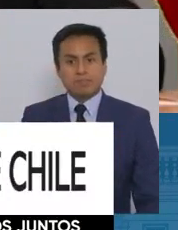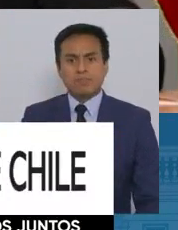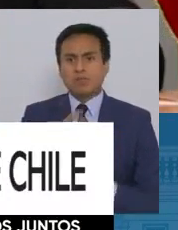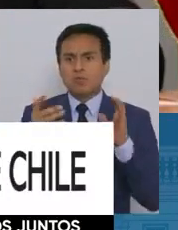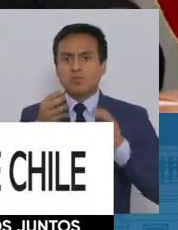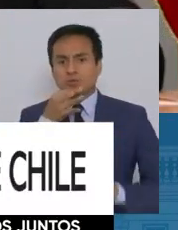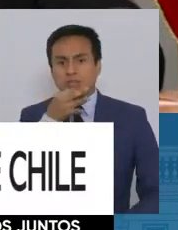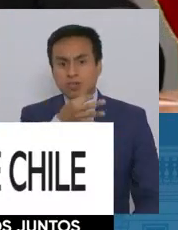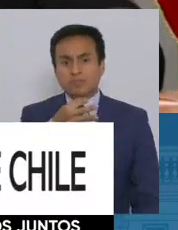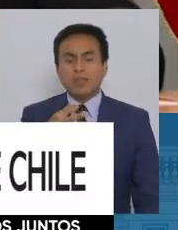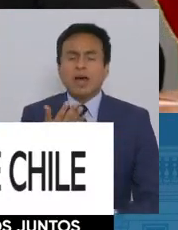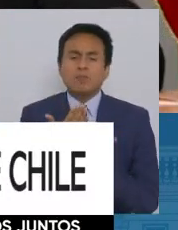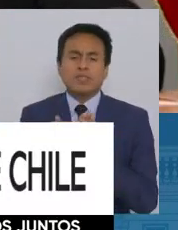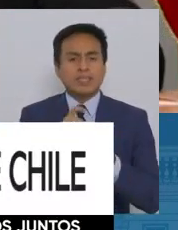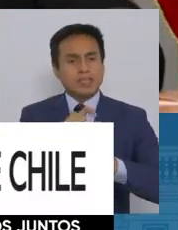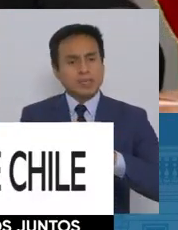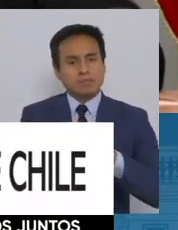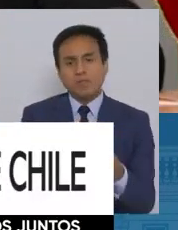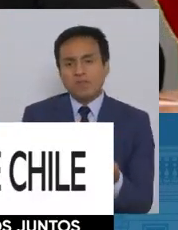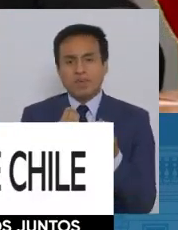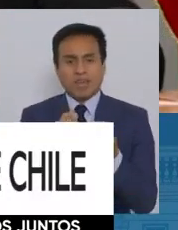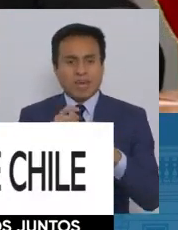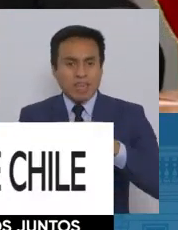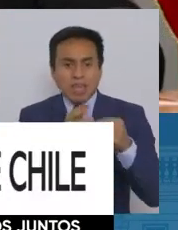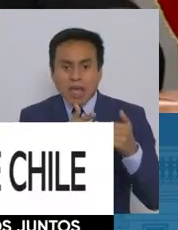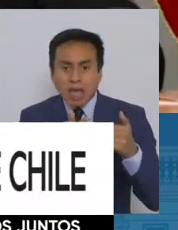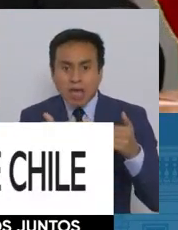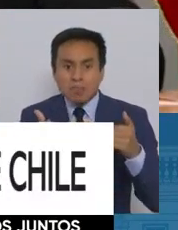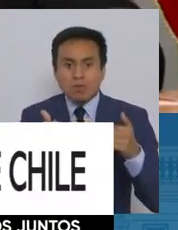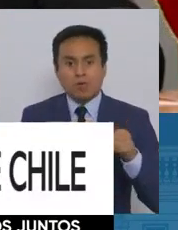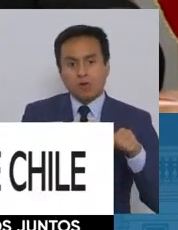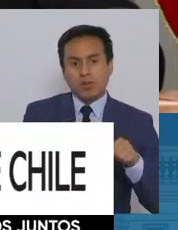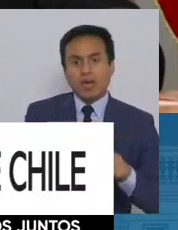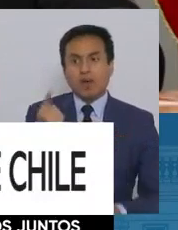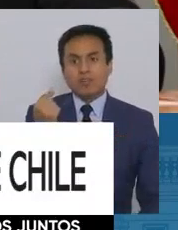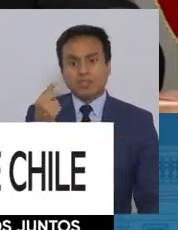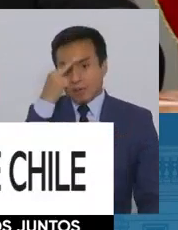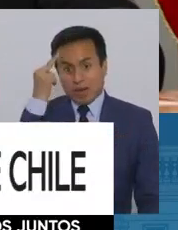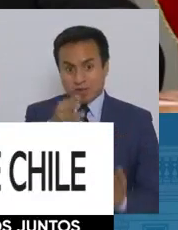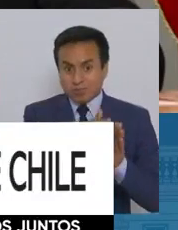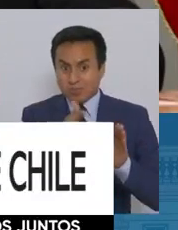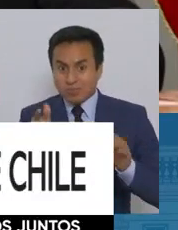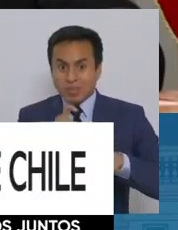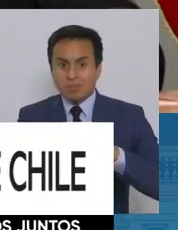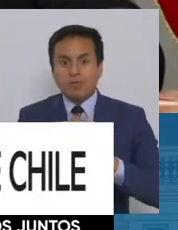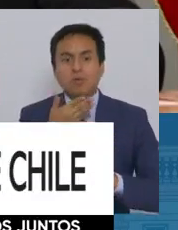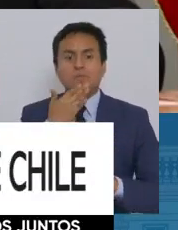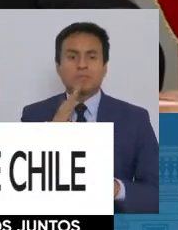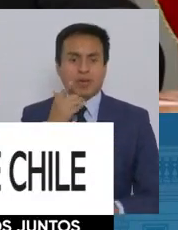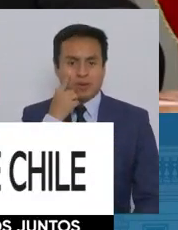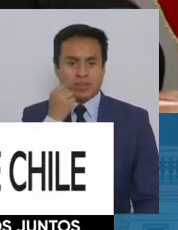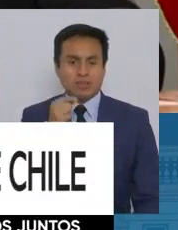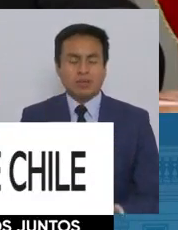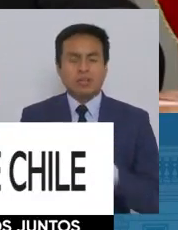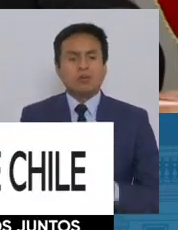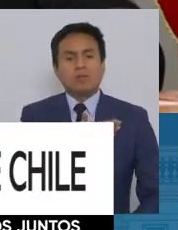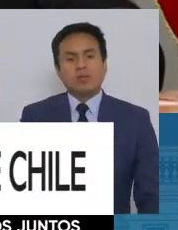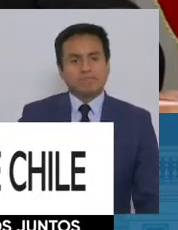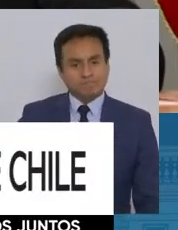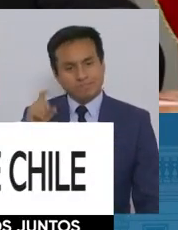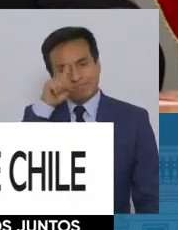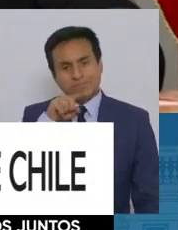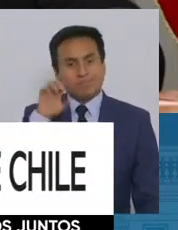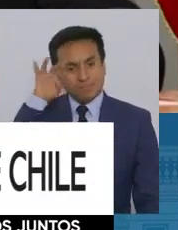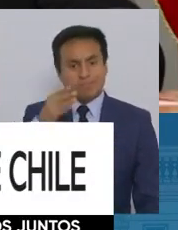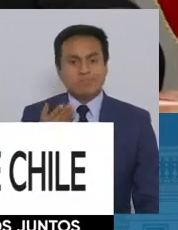del mundo, de que aprovechen muy bien este tiempo entre hoy día y el 11 de marzo, porque van a ser los mejores días. Gobernar es muy difícil y